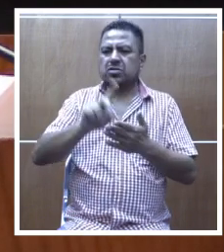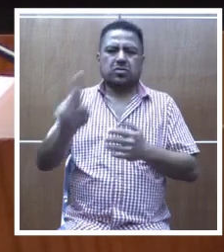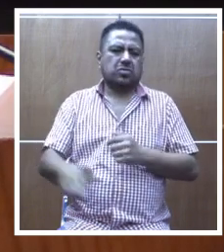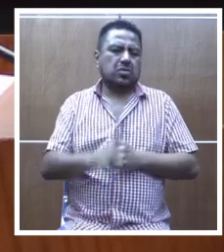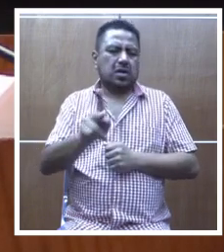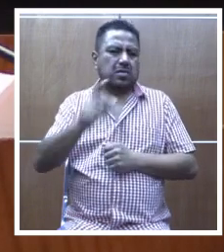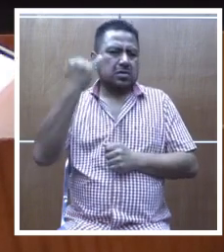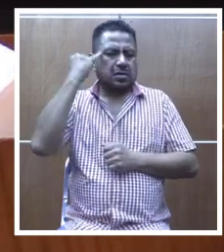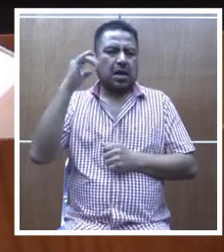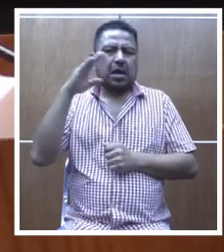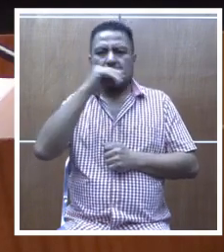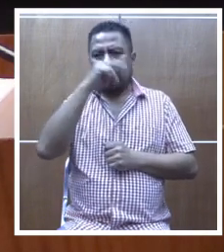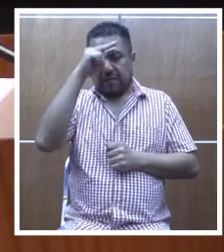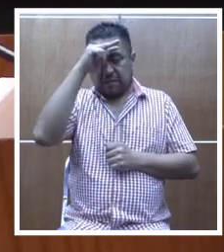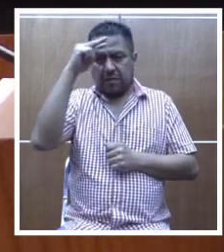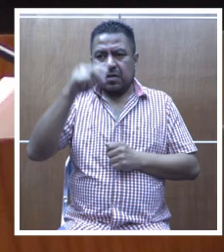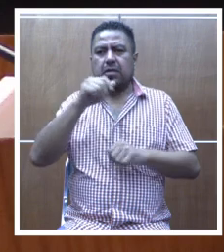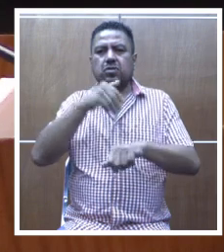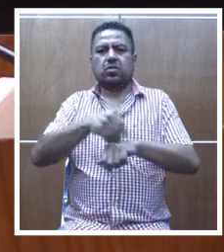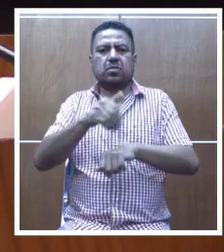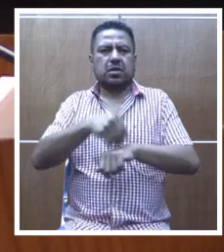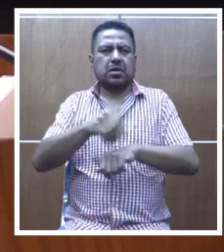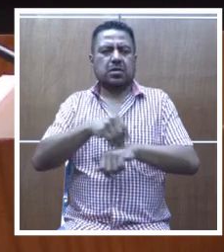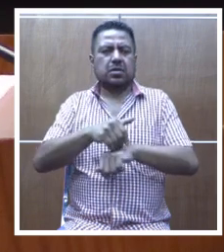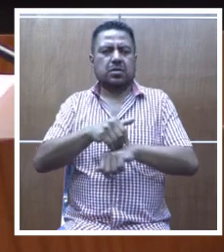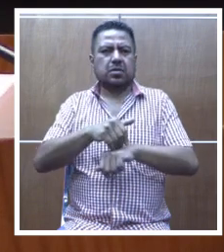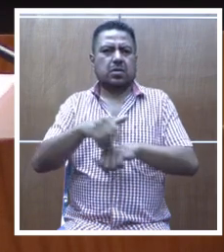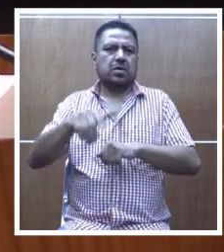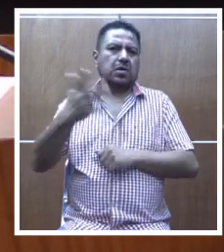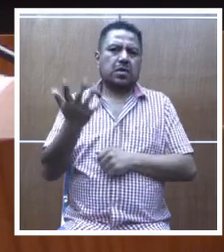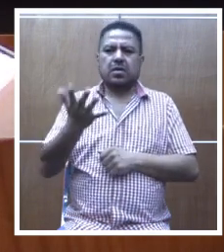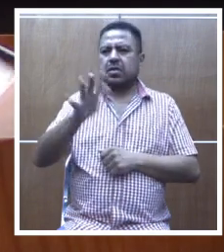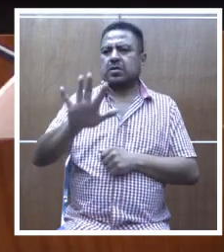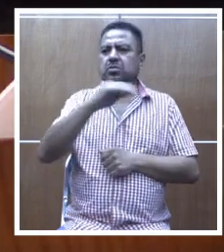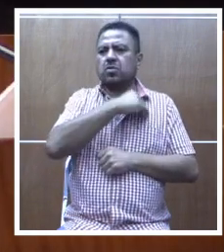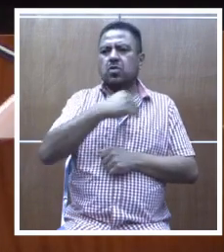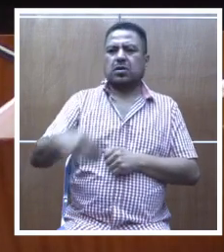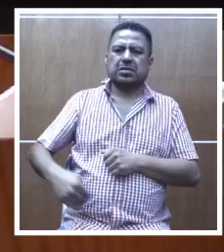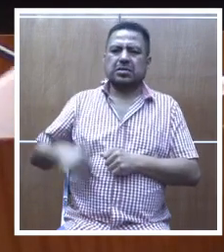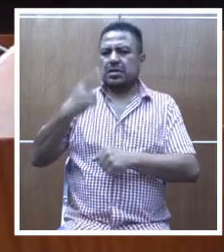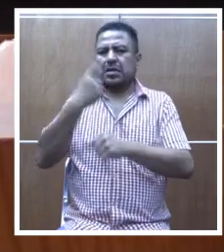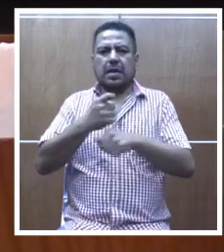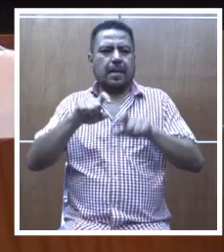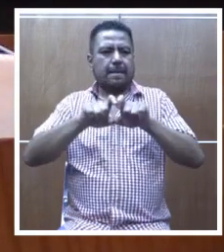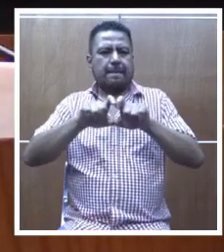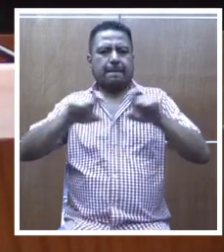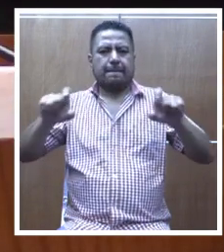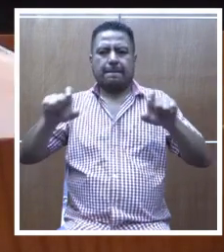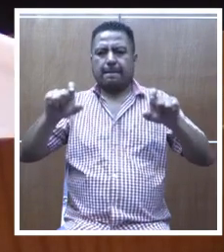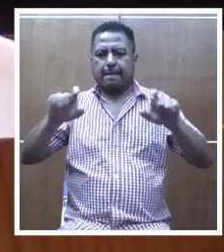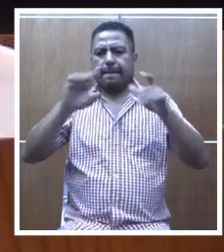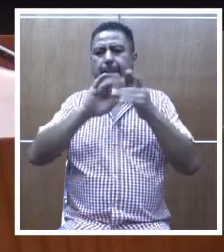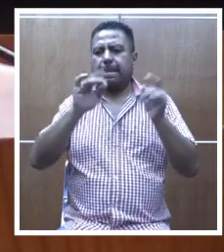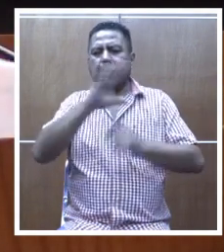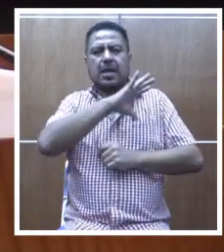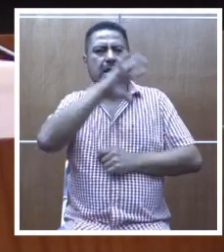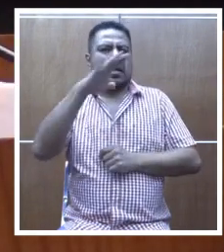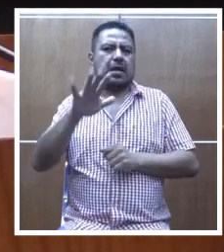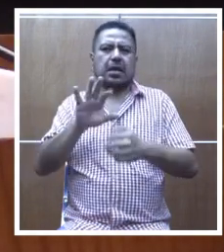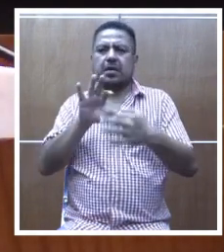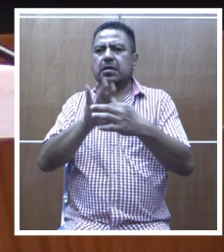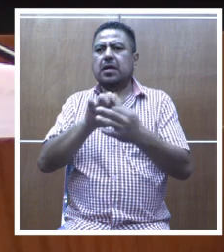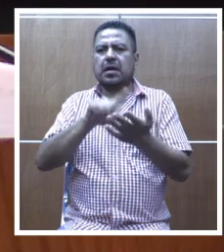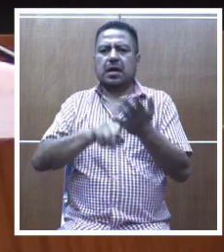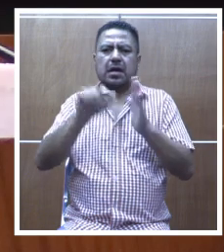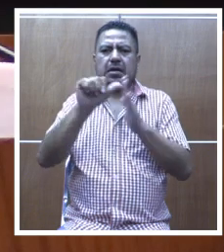indígenas y afromexicanos, y del título 10, Municipio Libre, sección primera, disposiciones generales correspondientes a